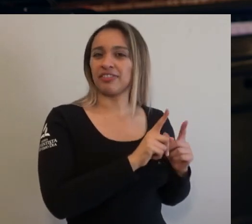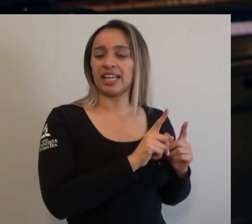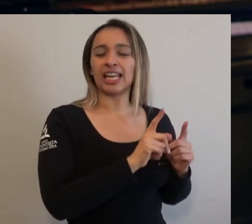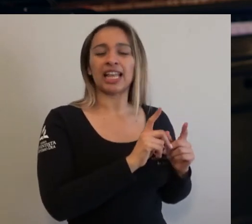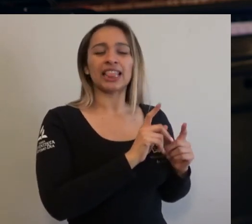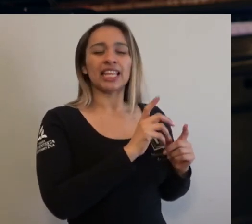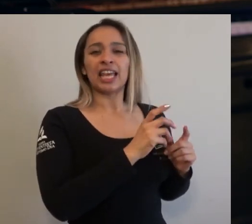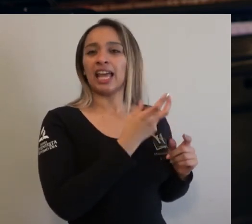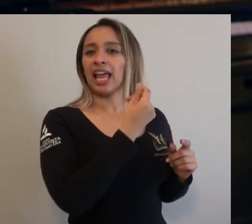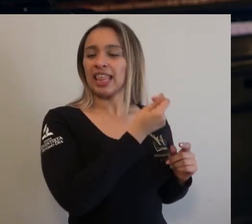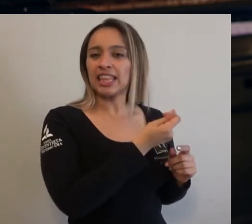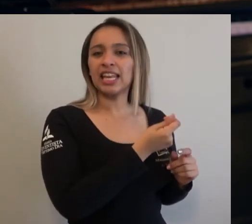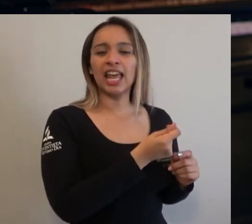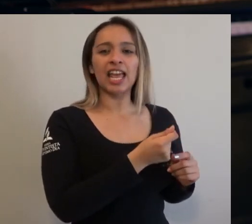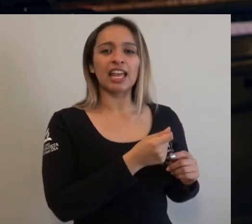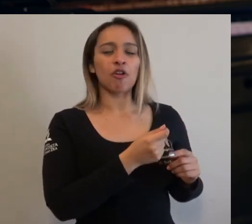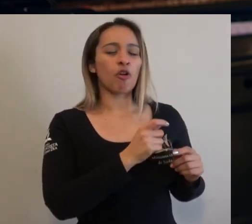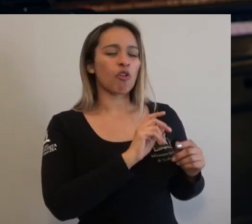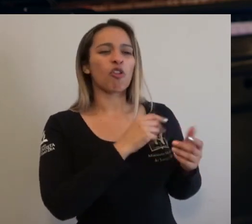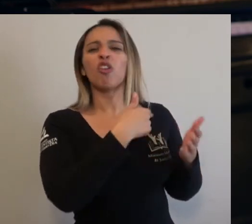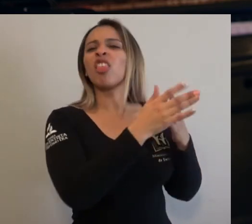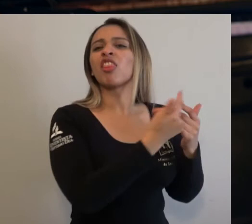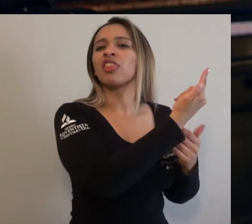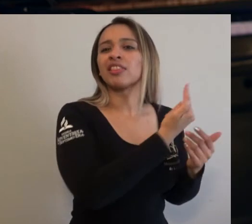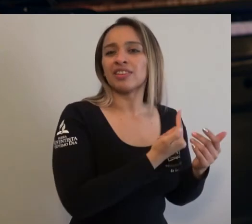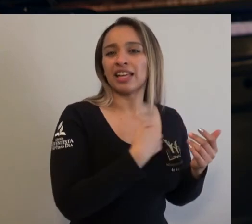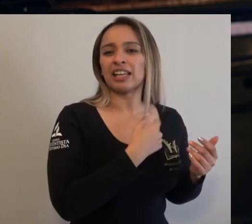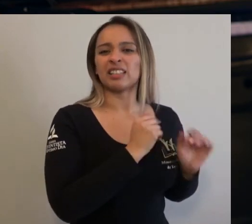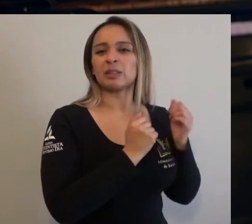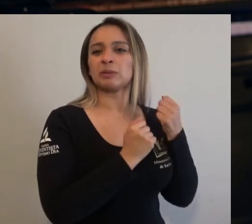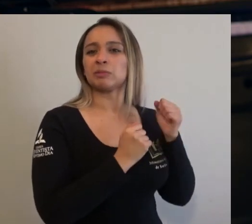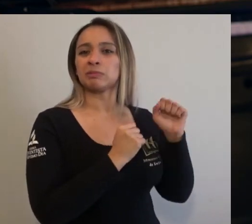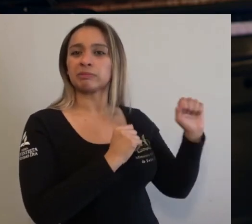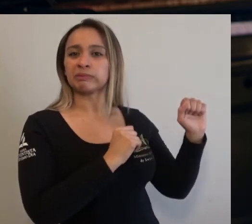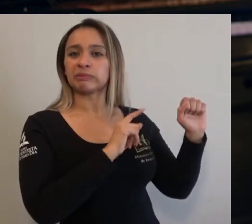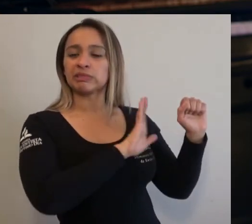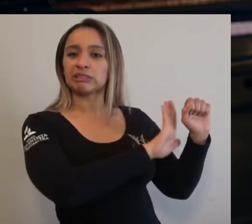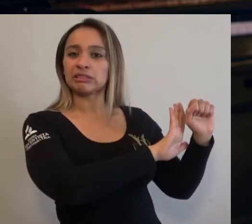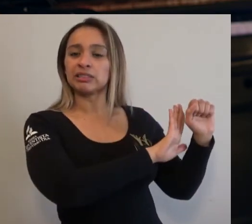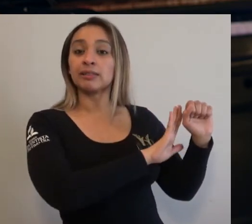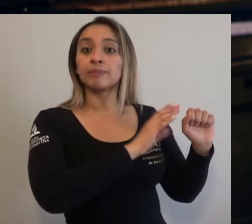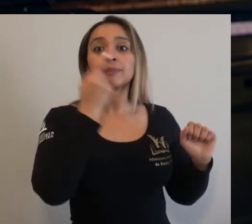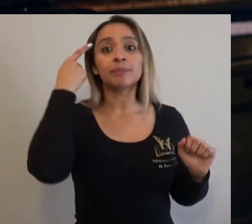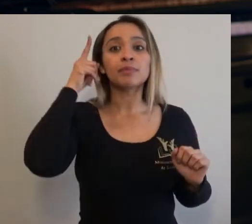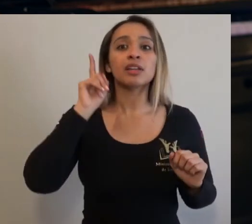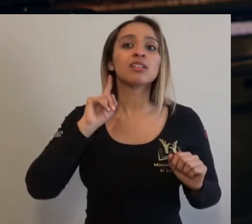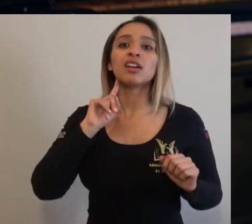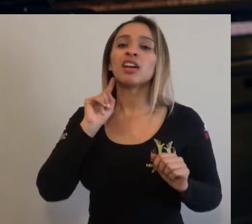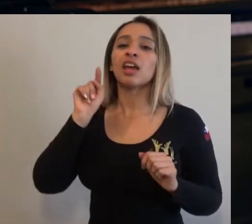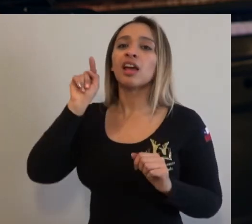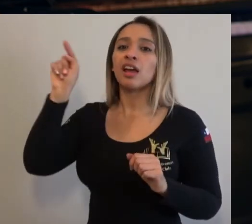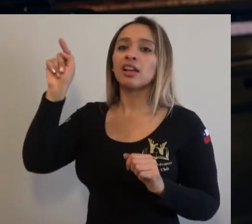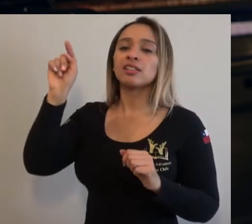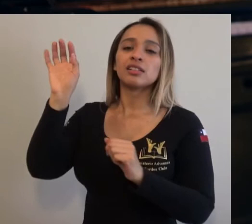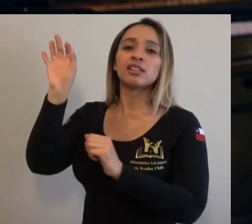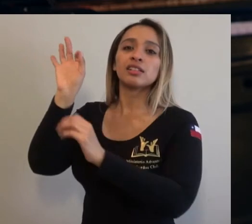posición económica, raza, género, entonces quizás los despreciamos un poco. Pero, ¿qué nos llama a hacer el Señor? En